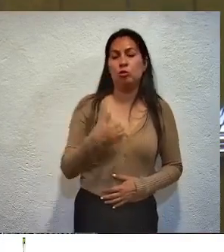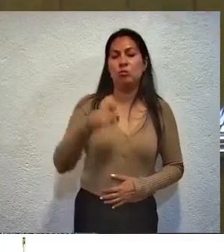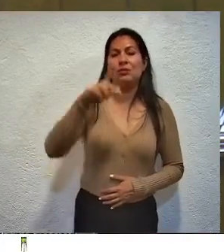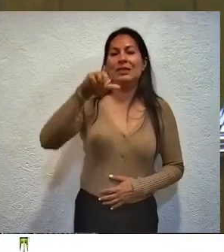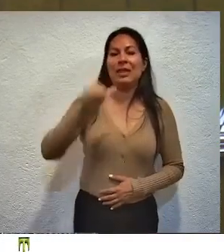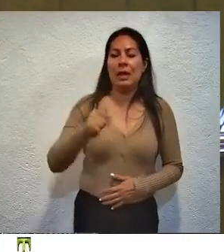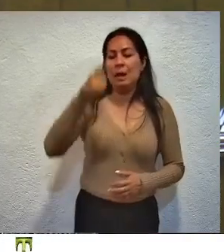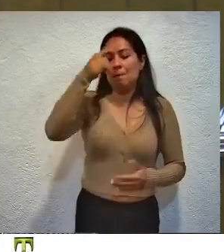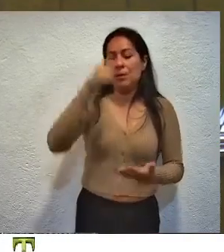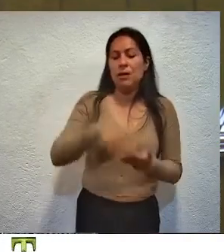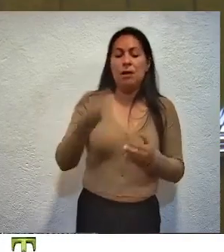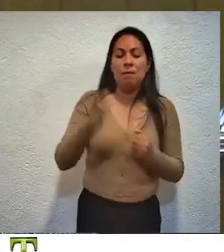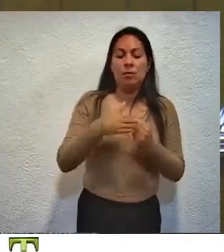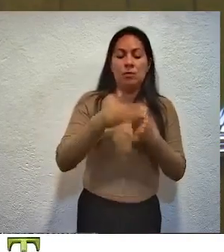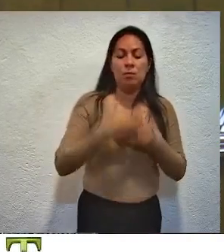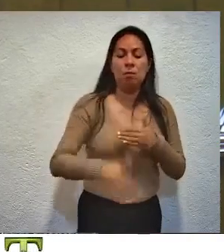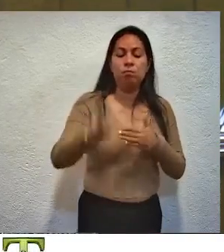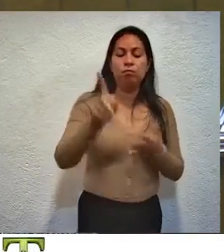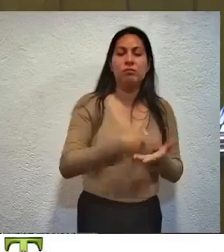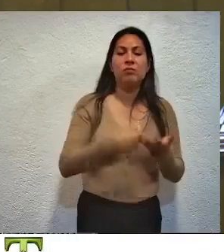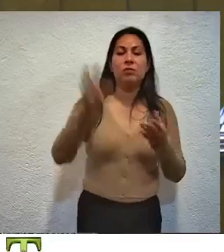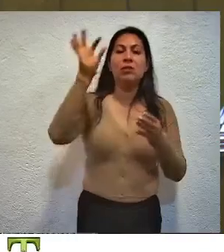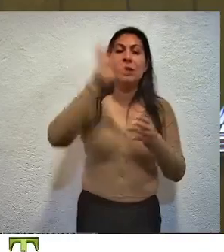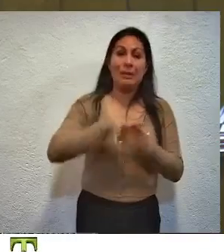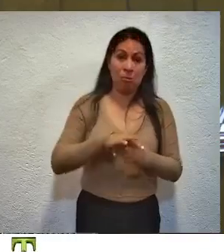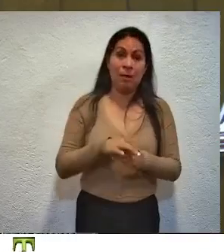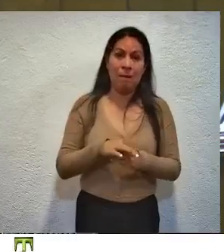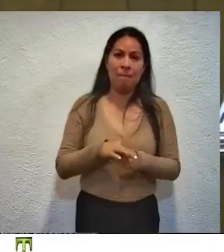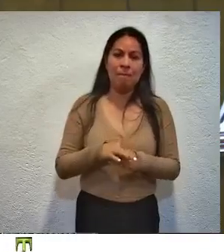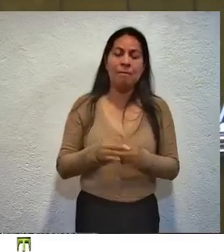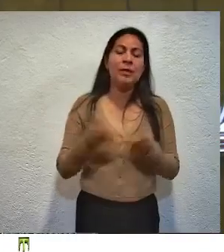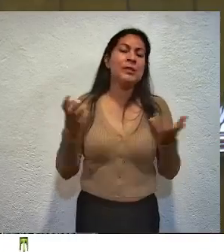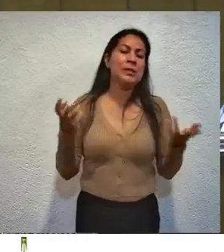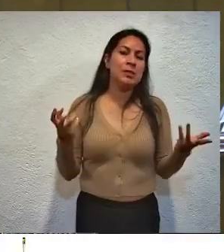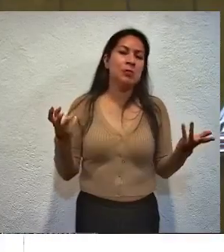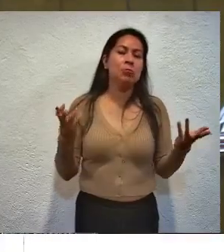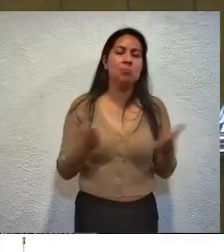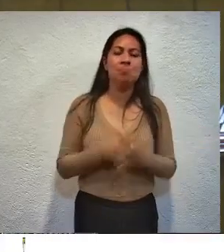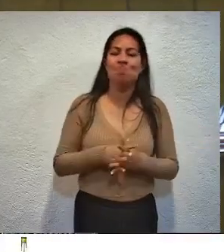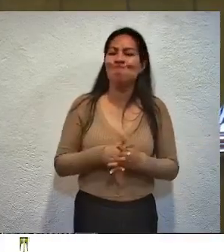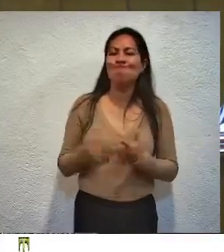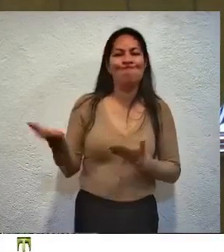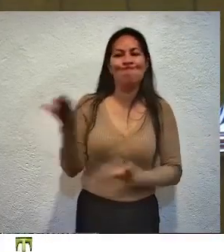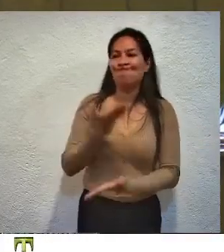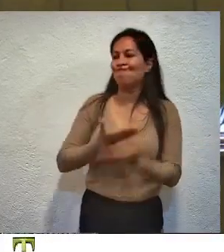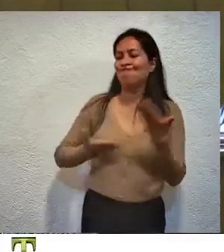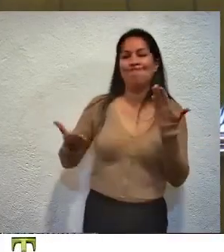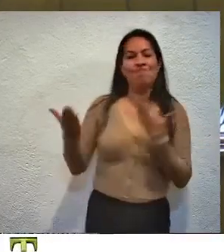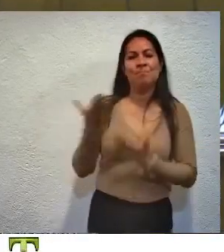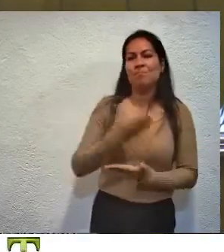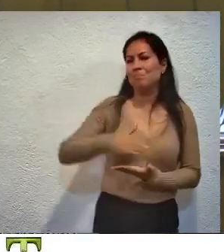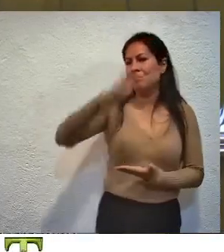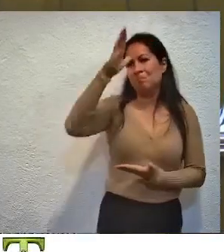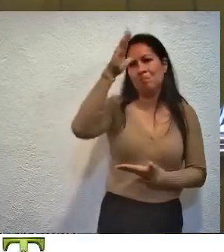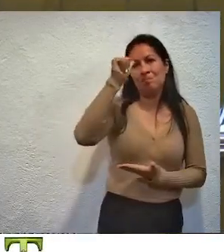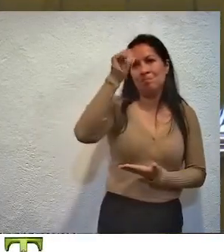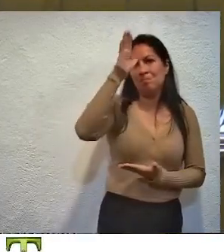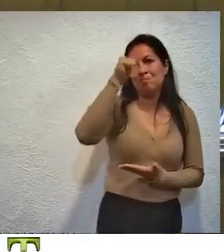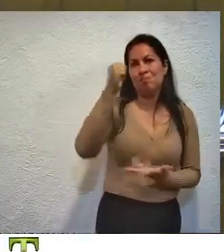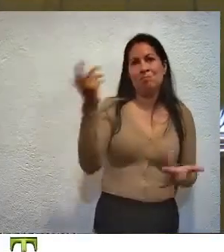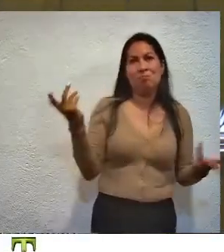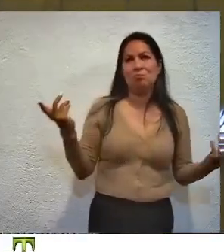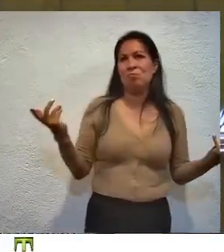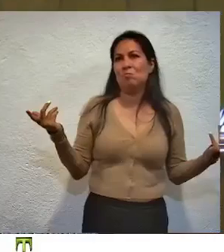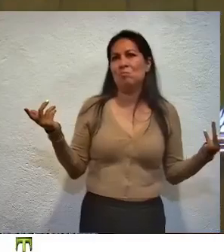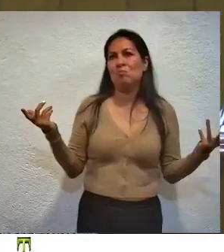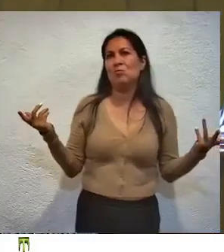para el próximo proceso electivo. Desde ahí es que no comparto absoluto o